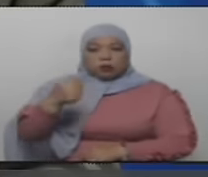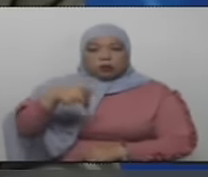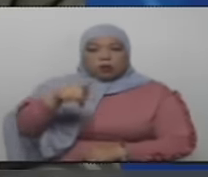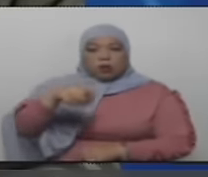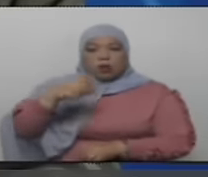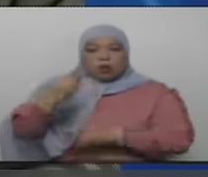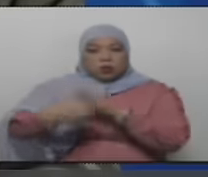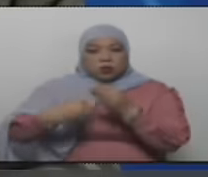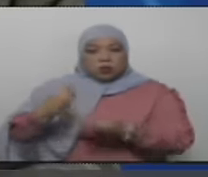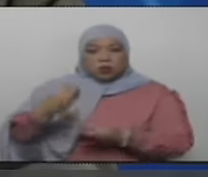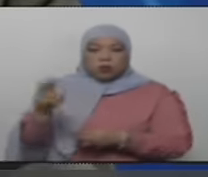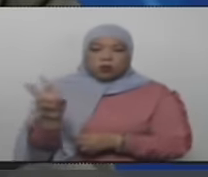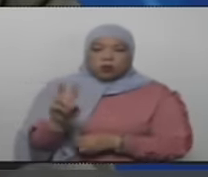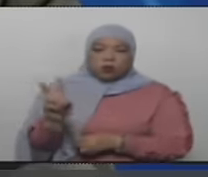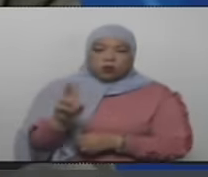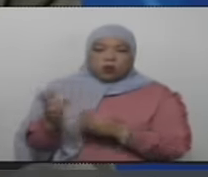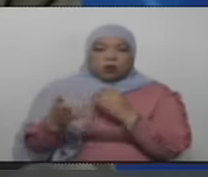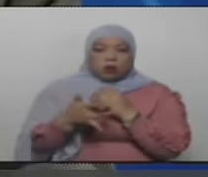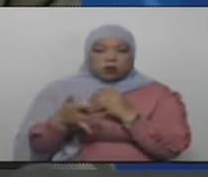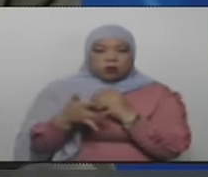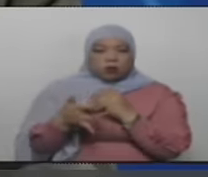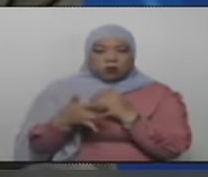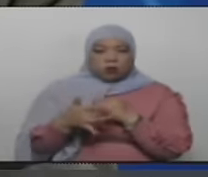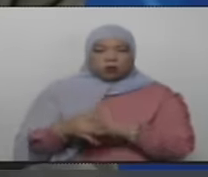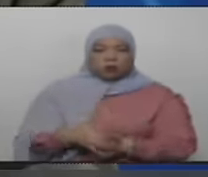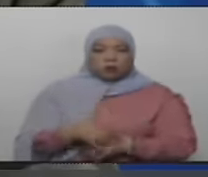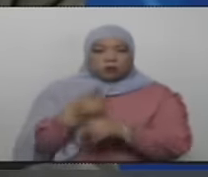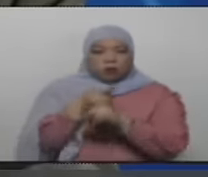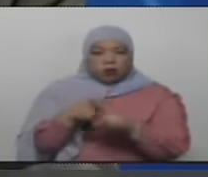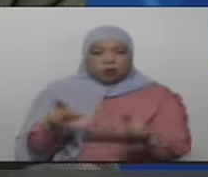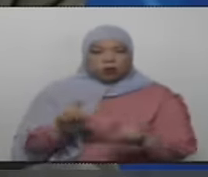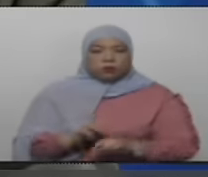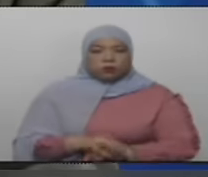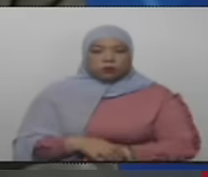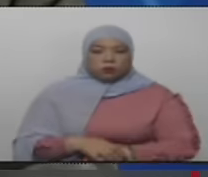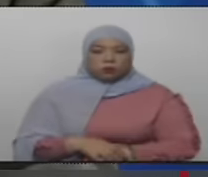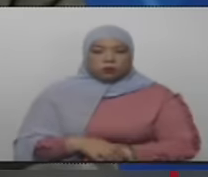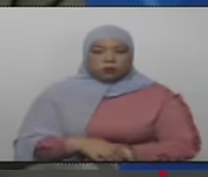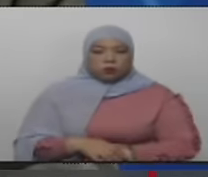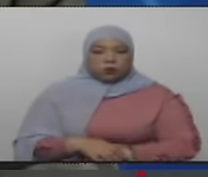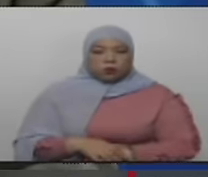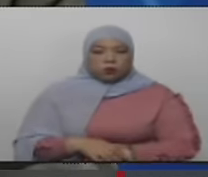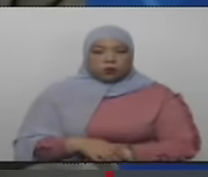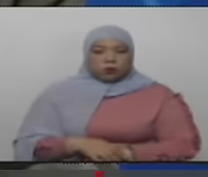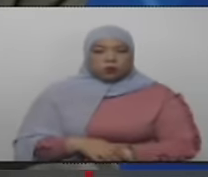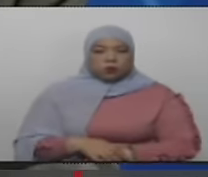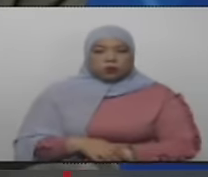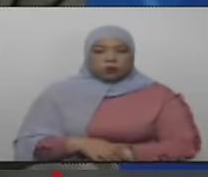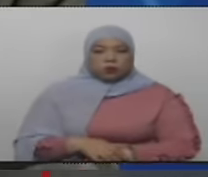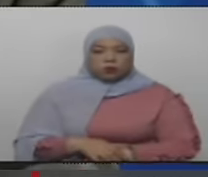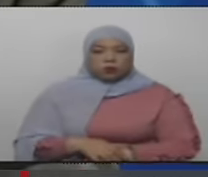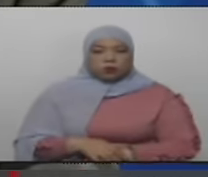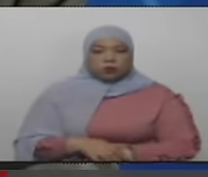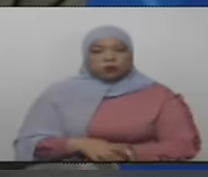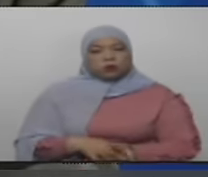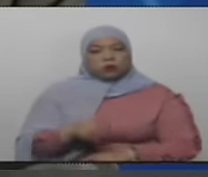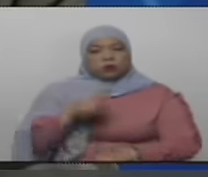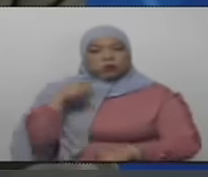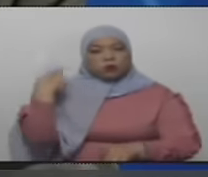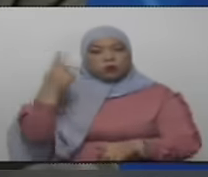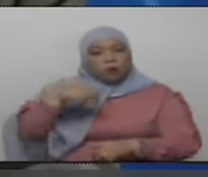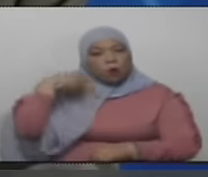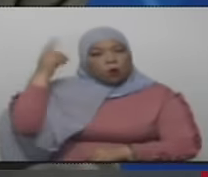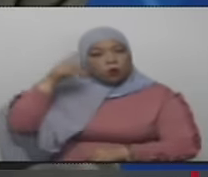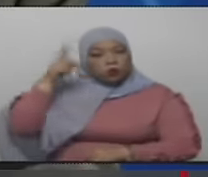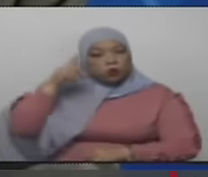también, de tecnología, pero no es nada nuevo. Ya el profesor Samuel